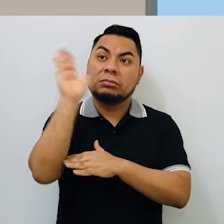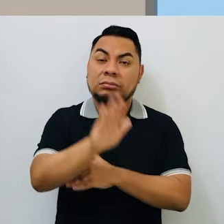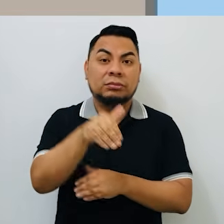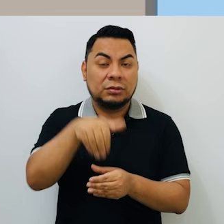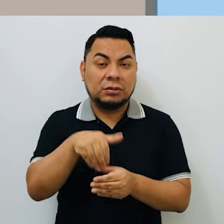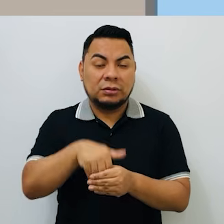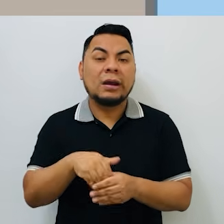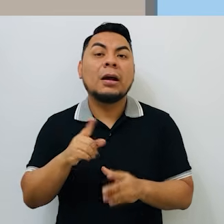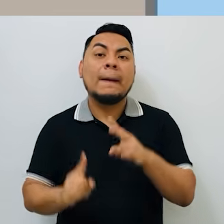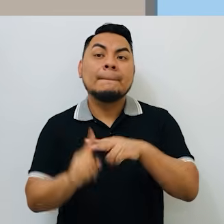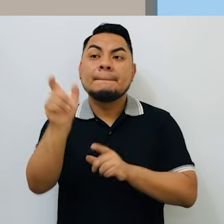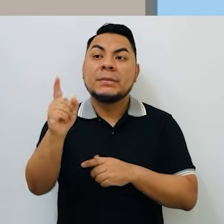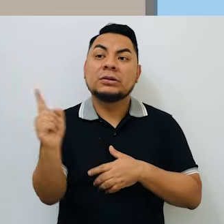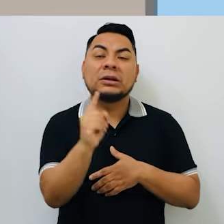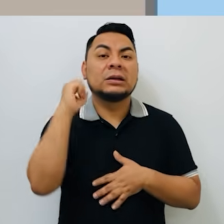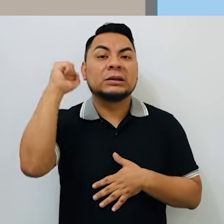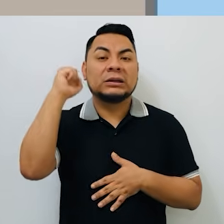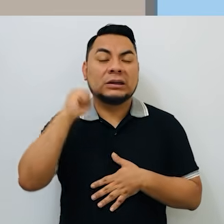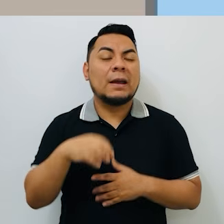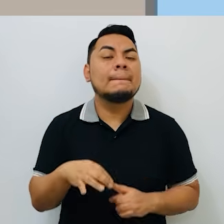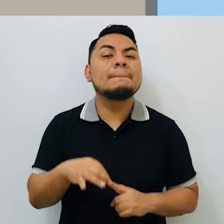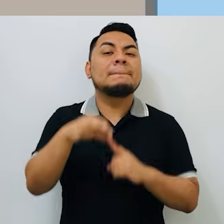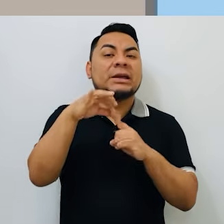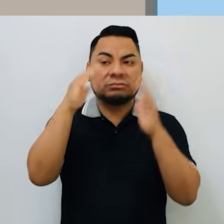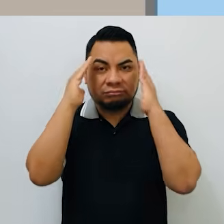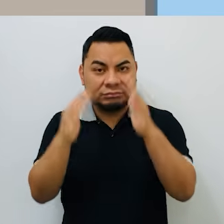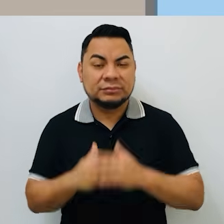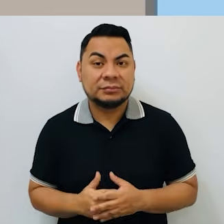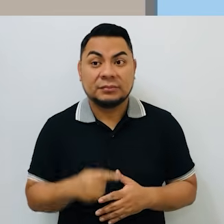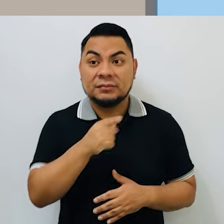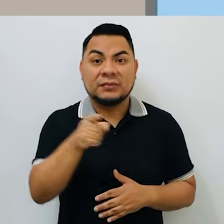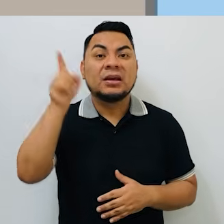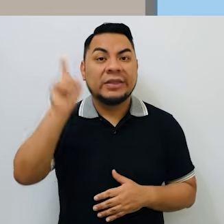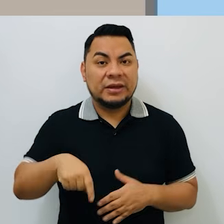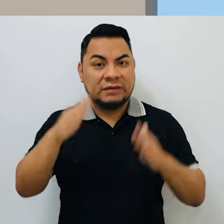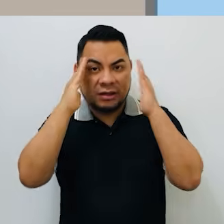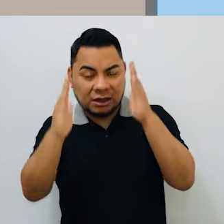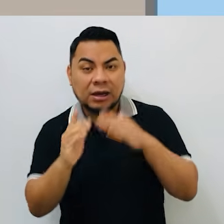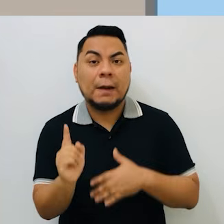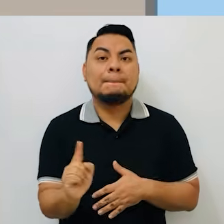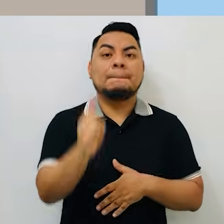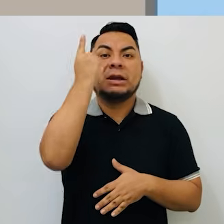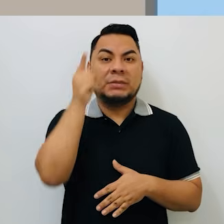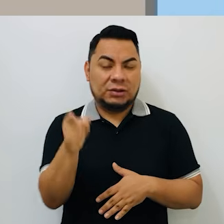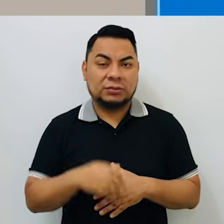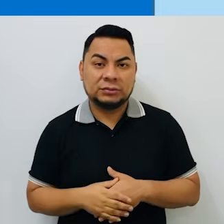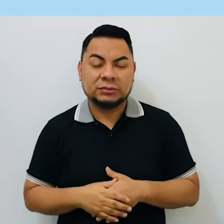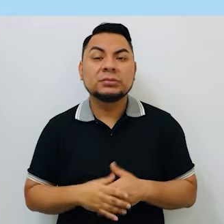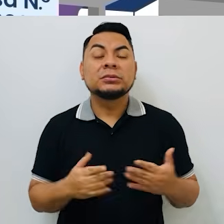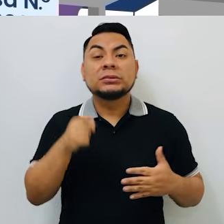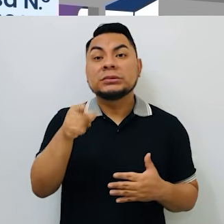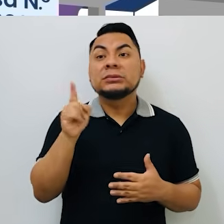votación, se presentarán personas con derecho a trato preferente. A ellas se les deberá atender en primer